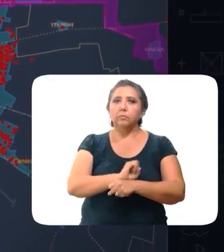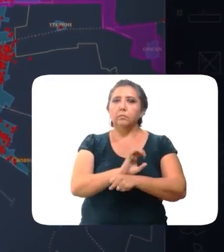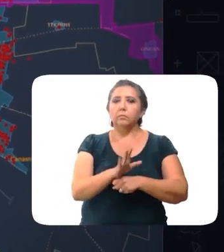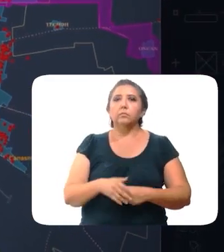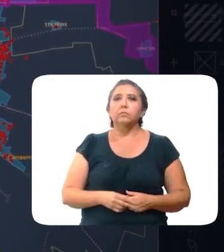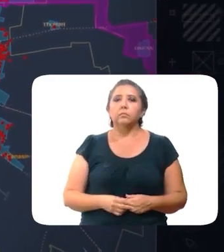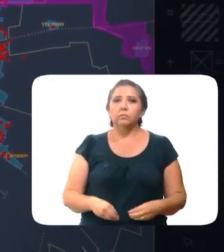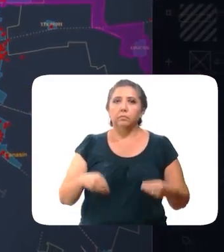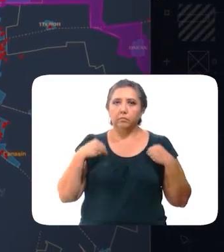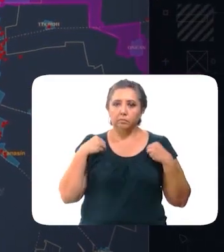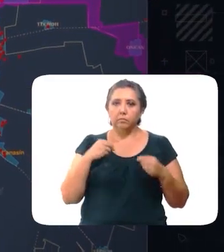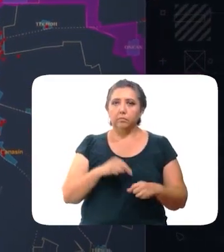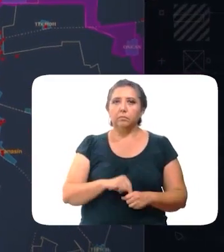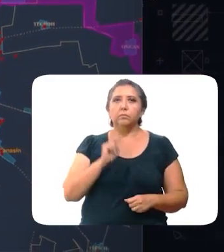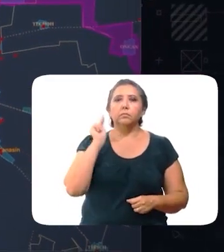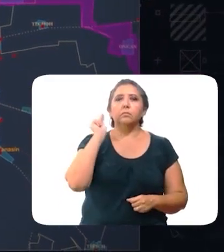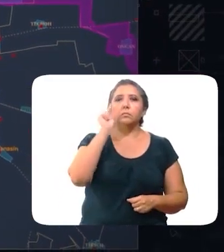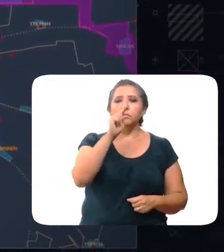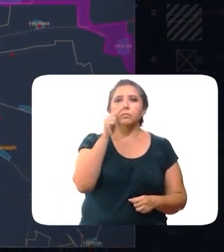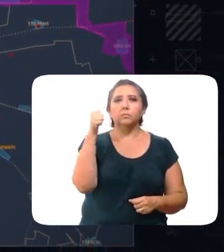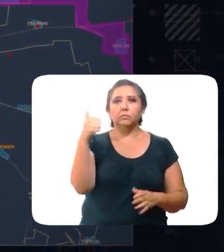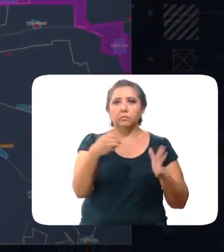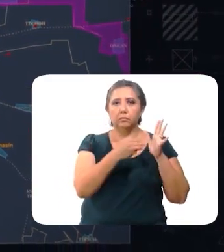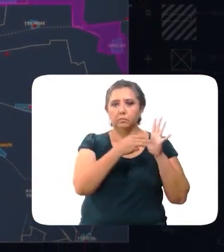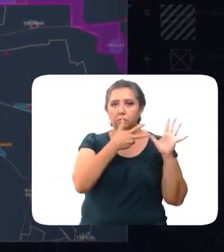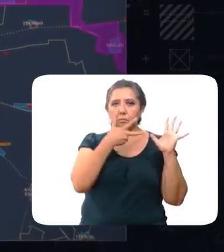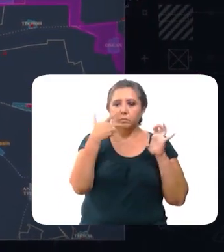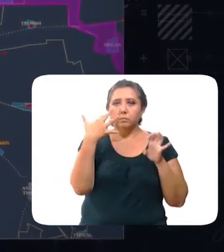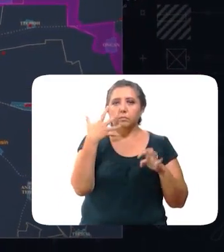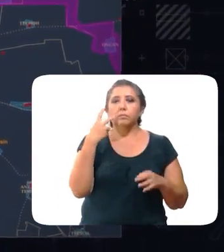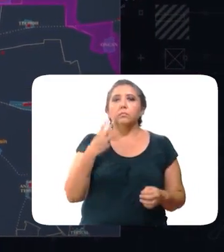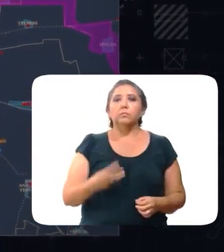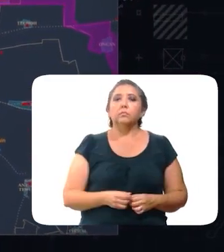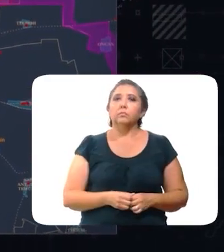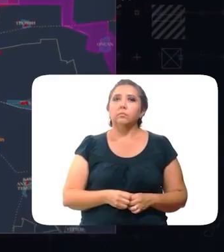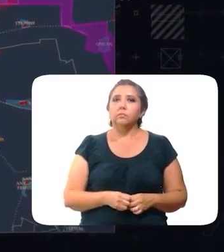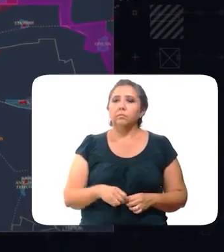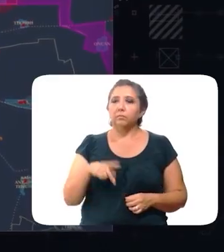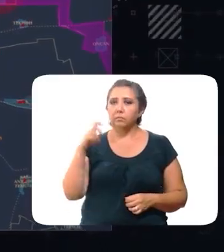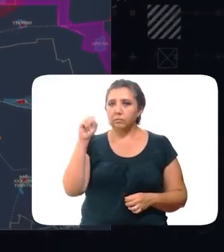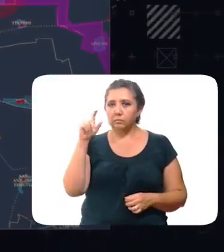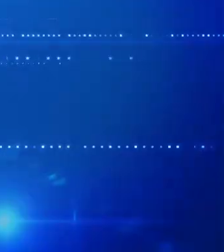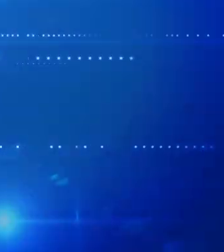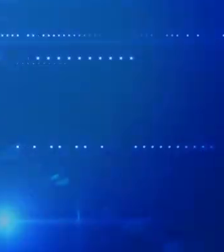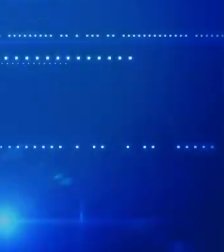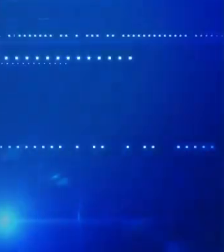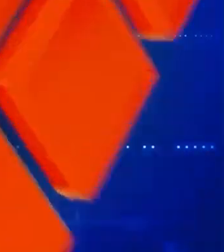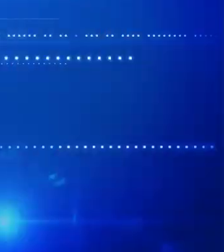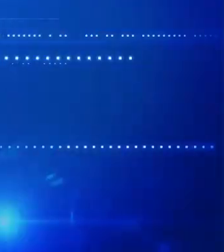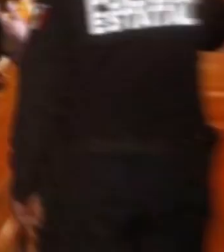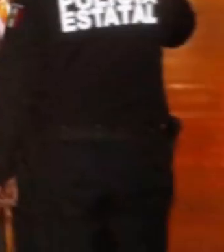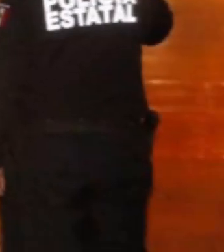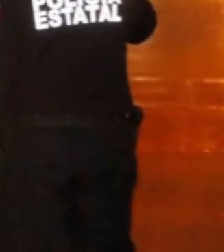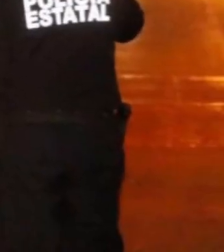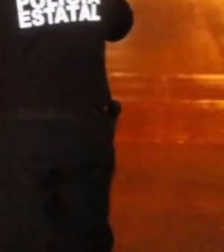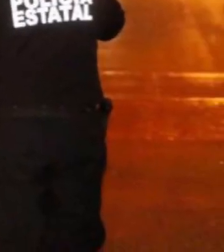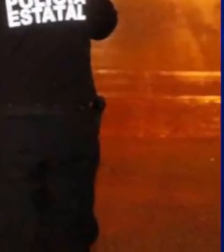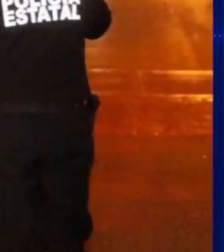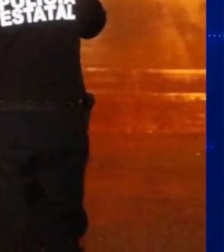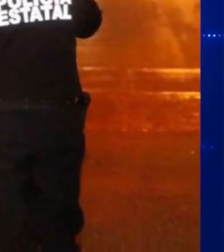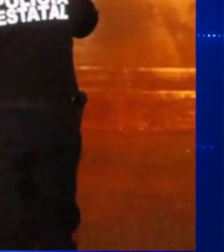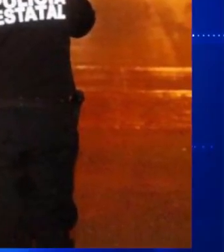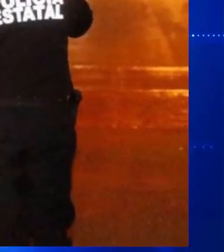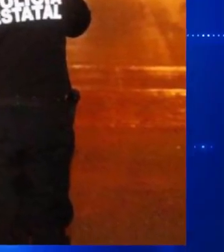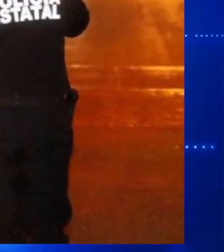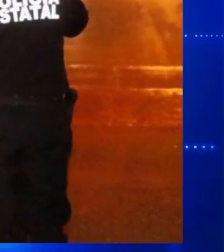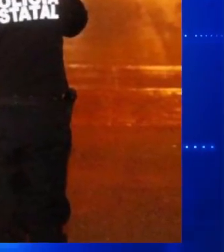siete muertes más entre ellos un hombre de 26 años originario de mérida que padecía obesidad después